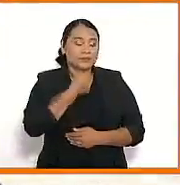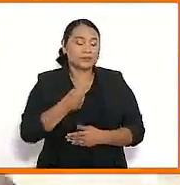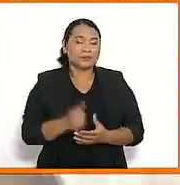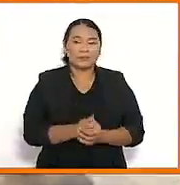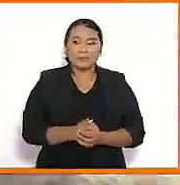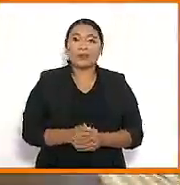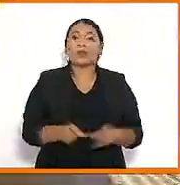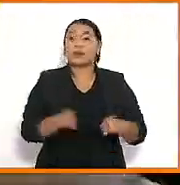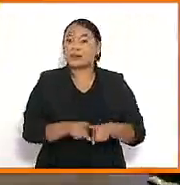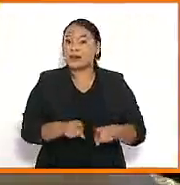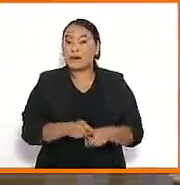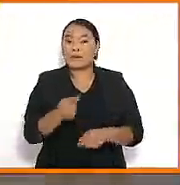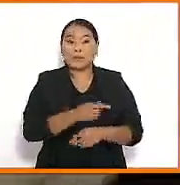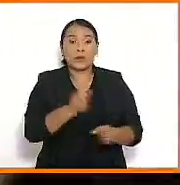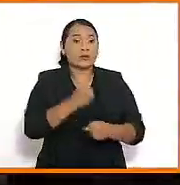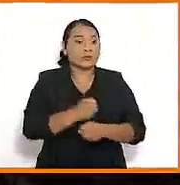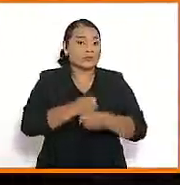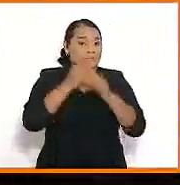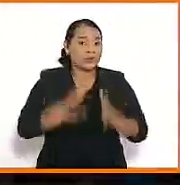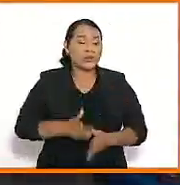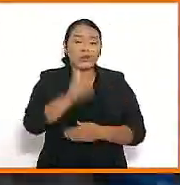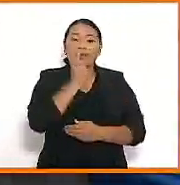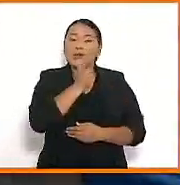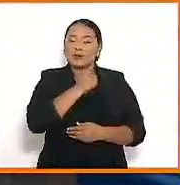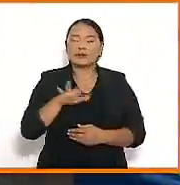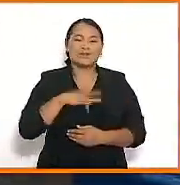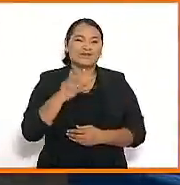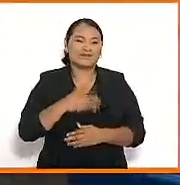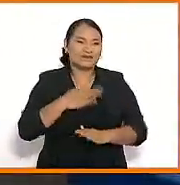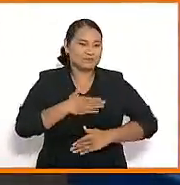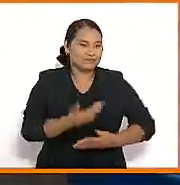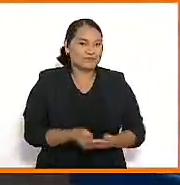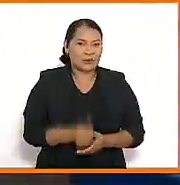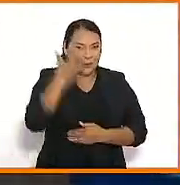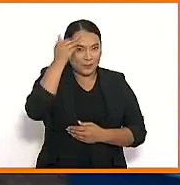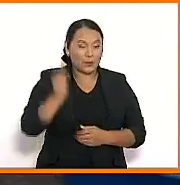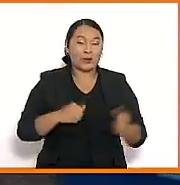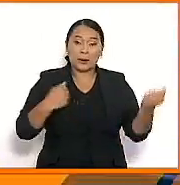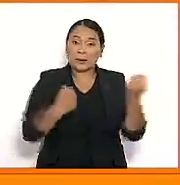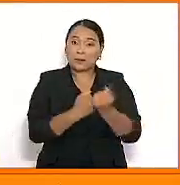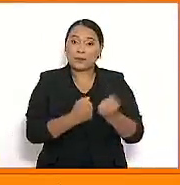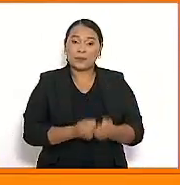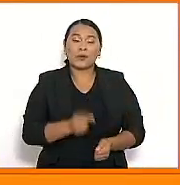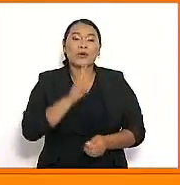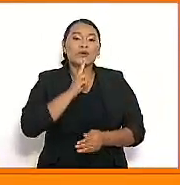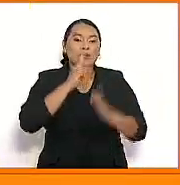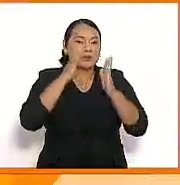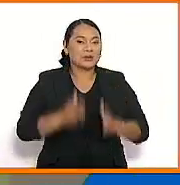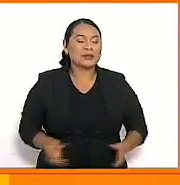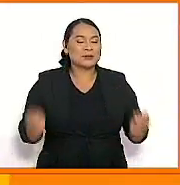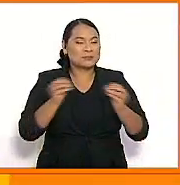de voluntarios de Loto la satisfacción por haber ayudado a un hondureño más.